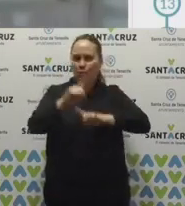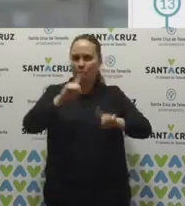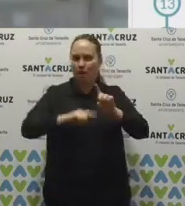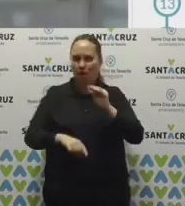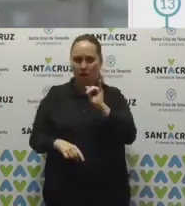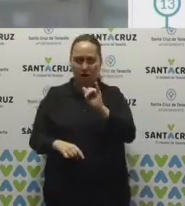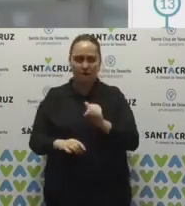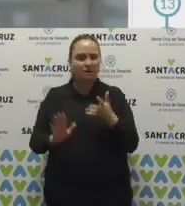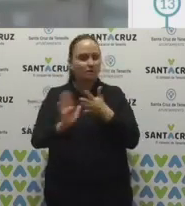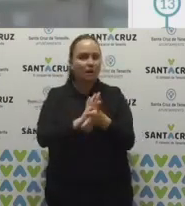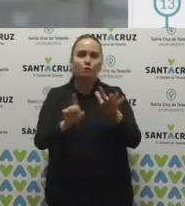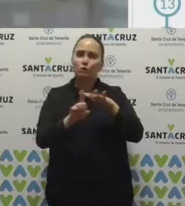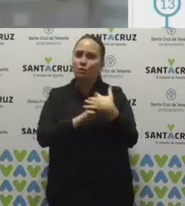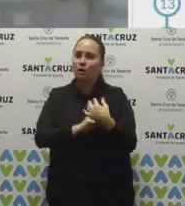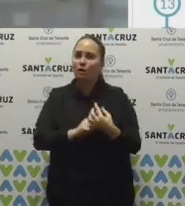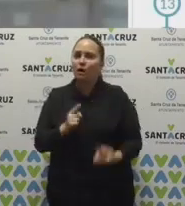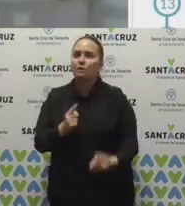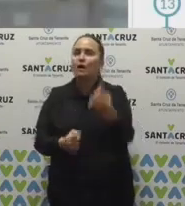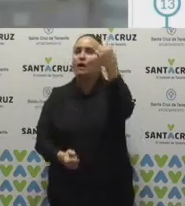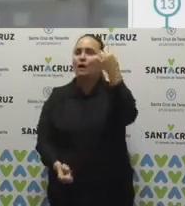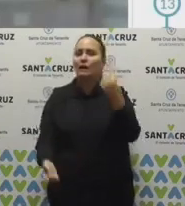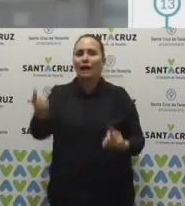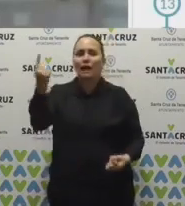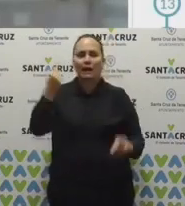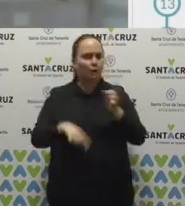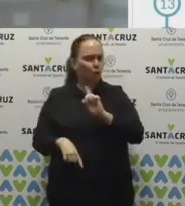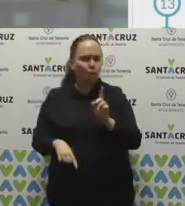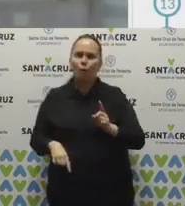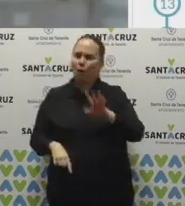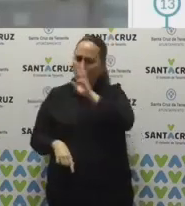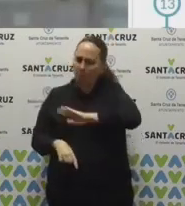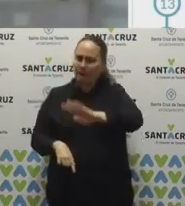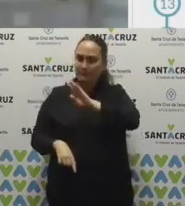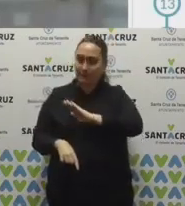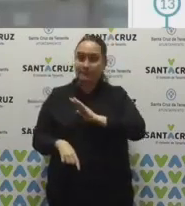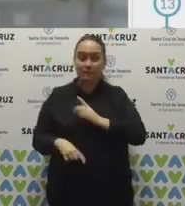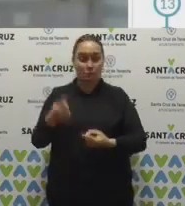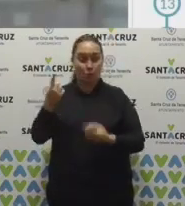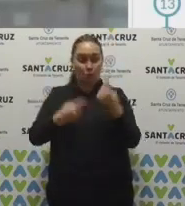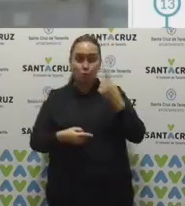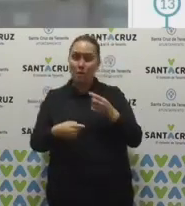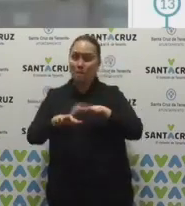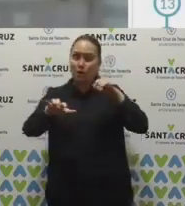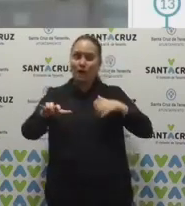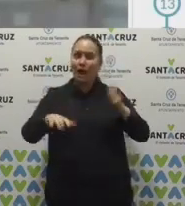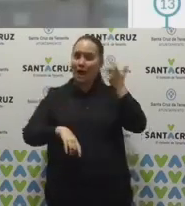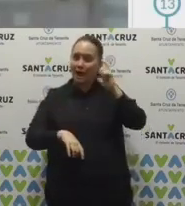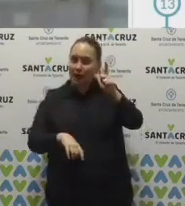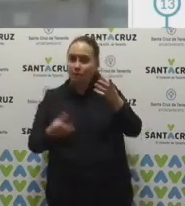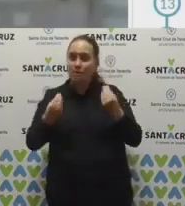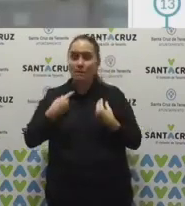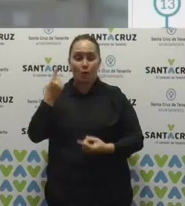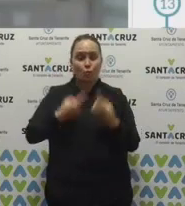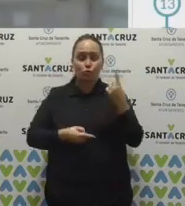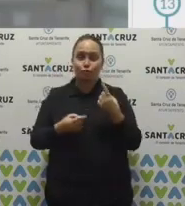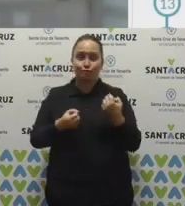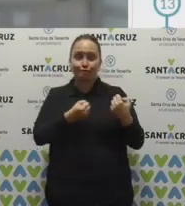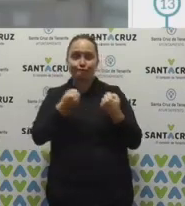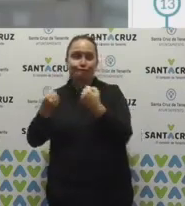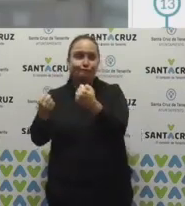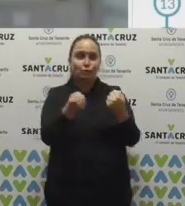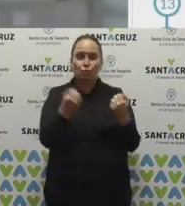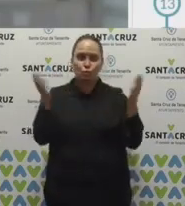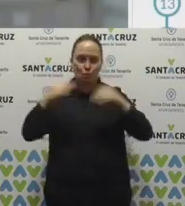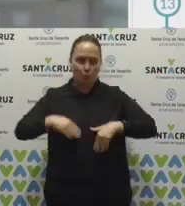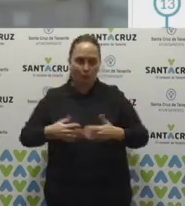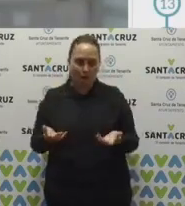una situación frecuente tanto por la lejanía como por lo disponen de medios propios para desplazarse por